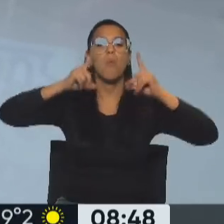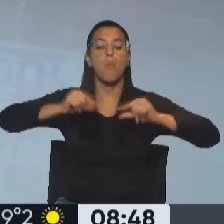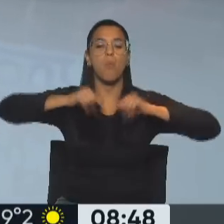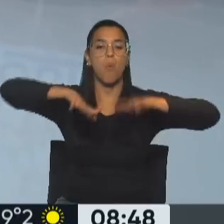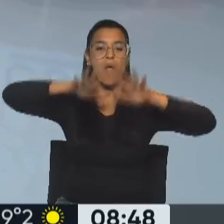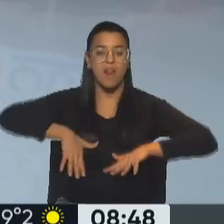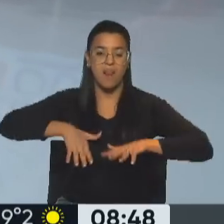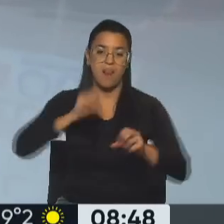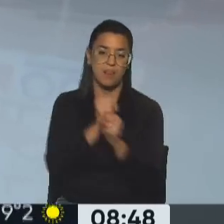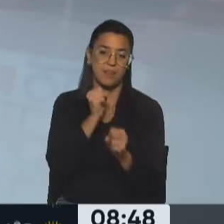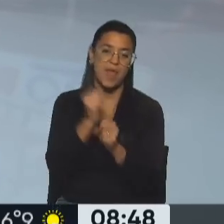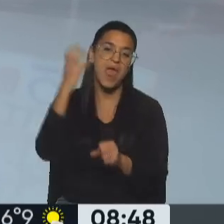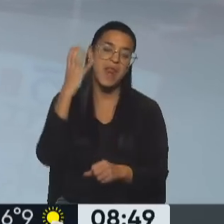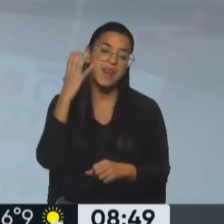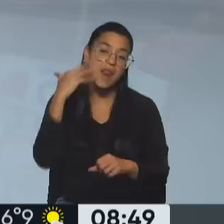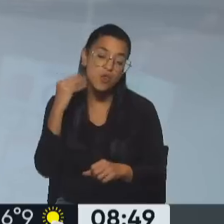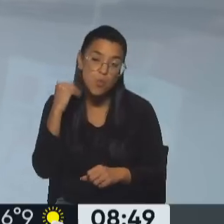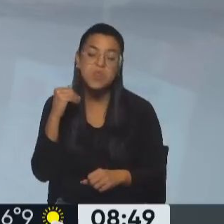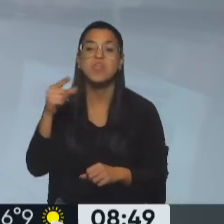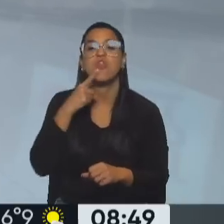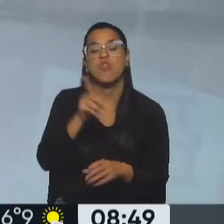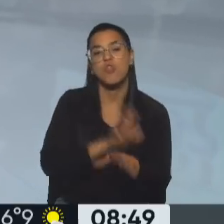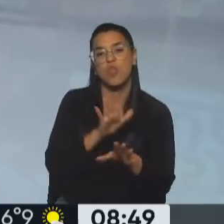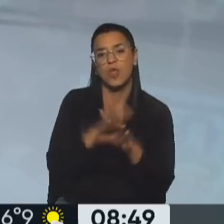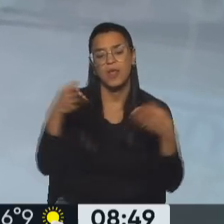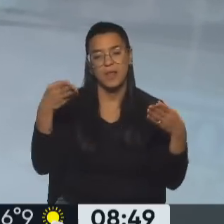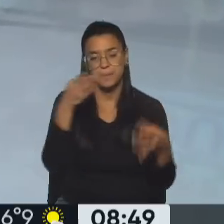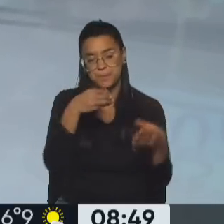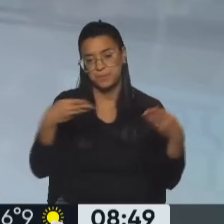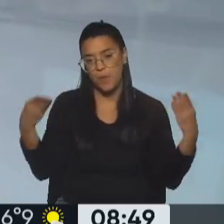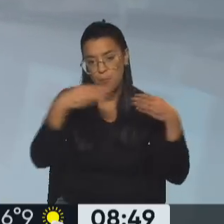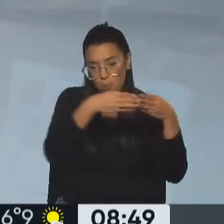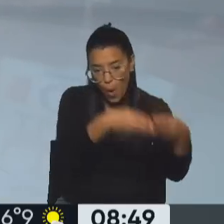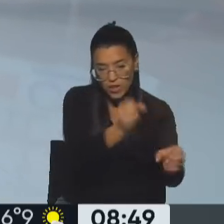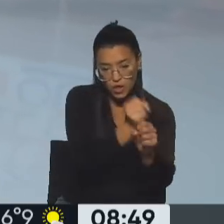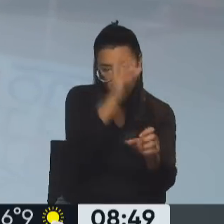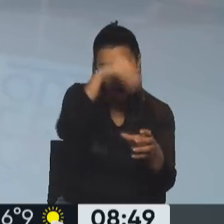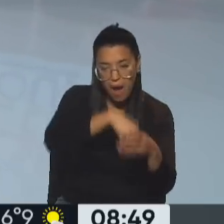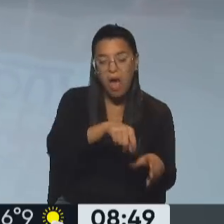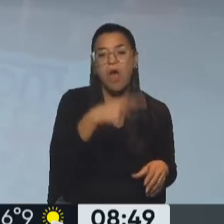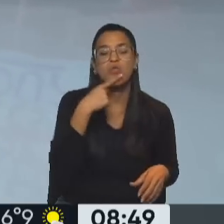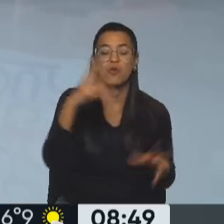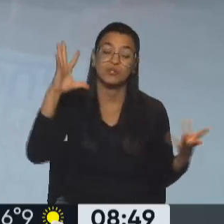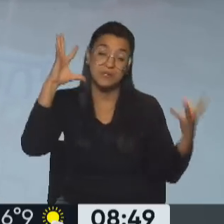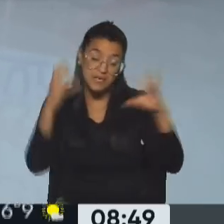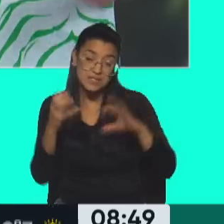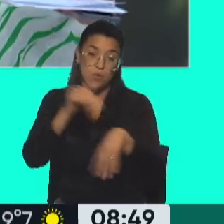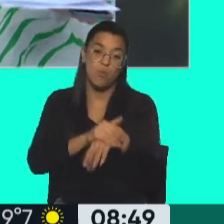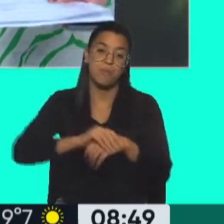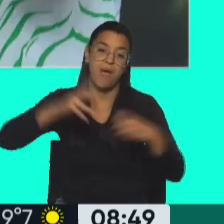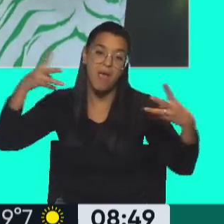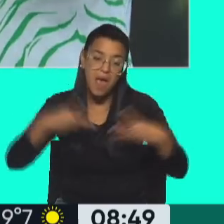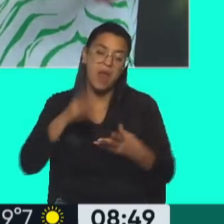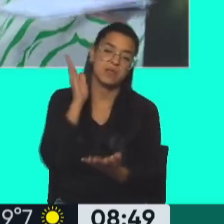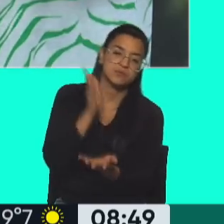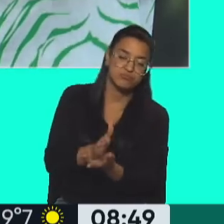trabajadores del Reino Unido, los trabajadores portuarios, las consecuencias en Europa de esta crisis provocada, bueno, por la guerra, las sanciones.